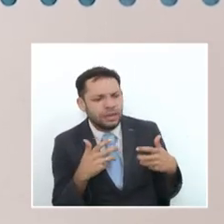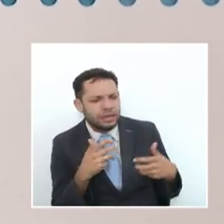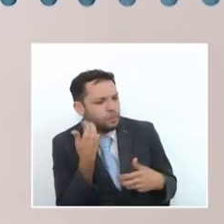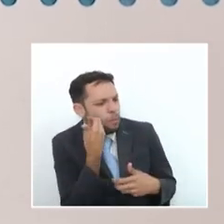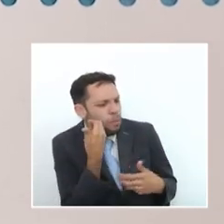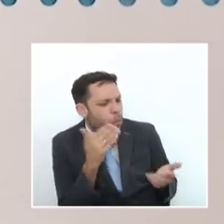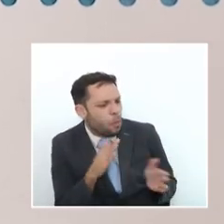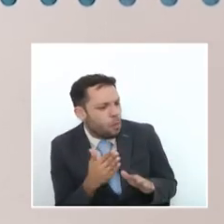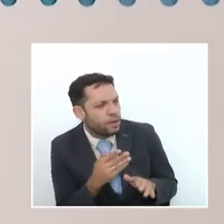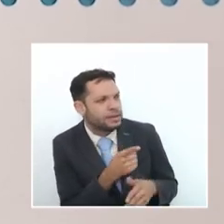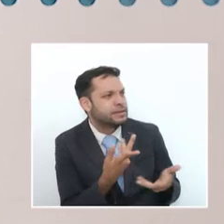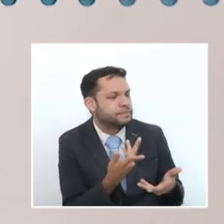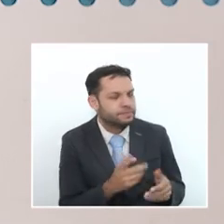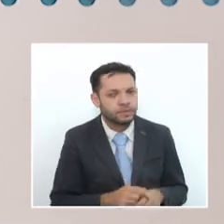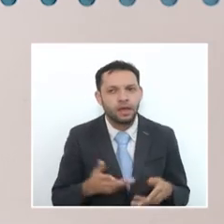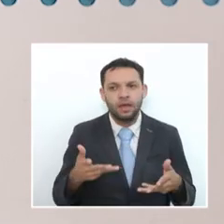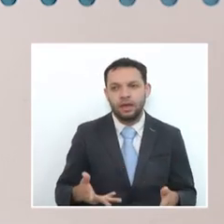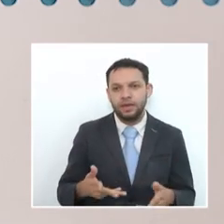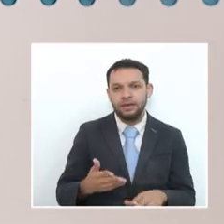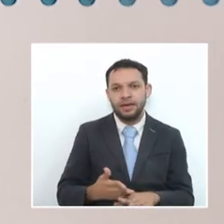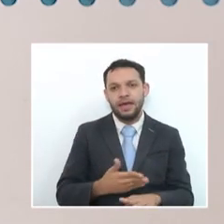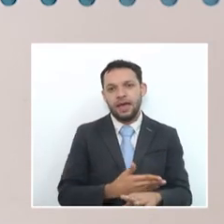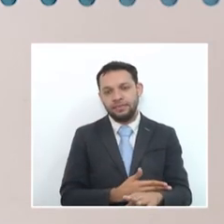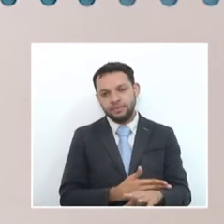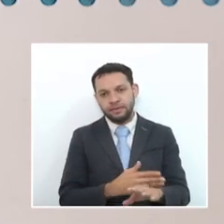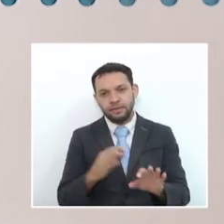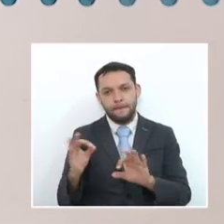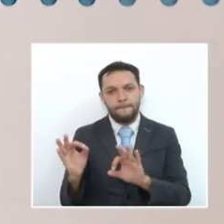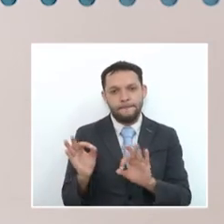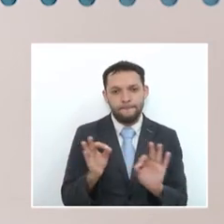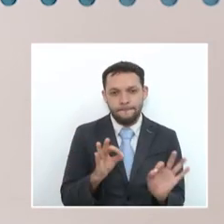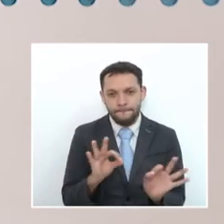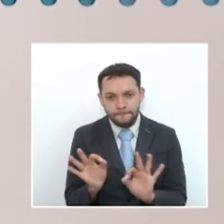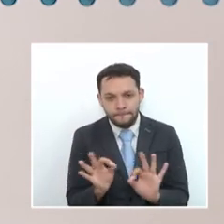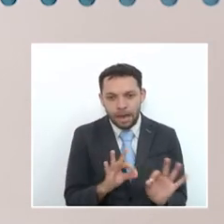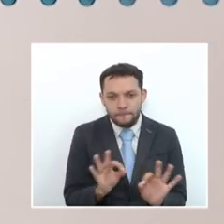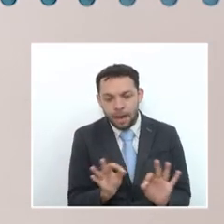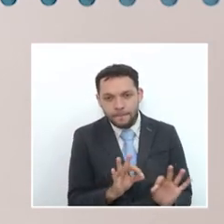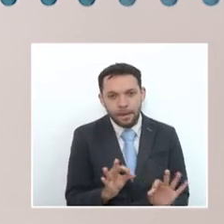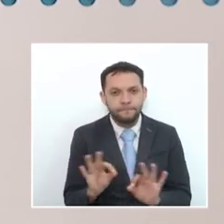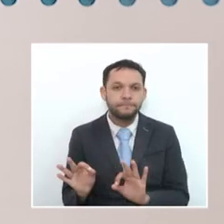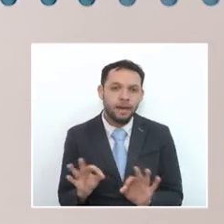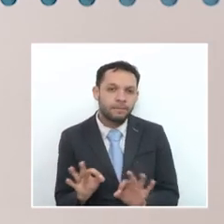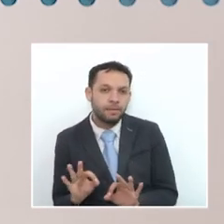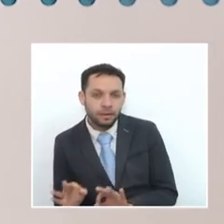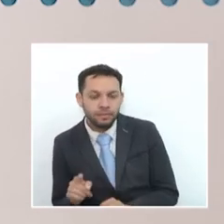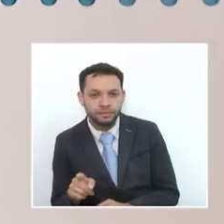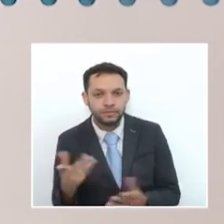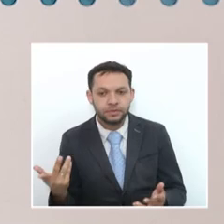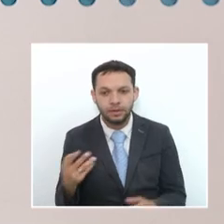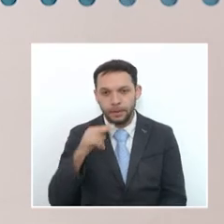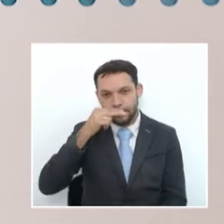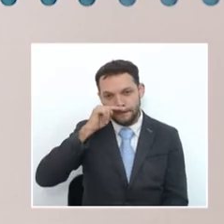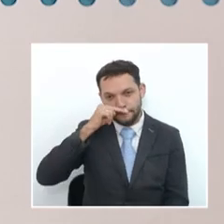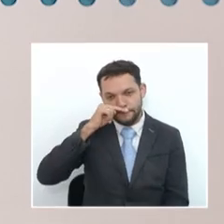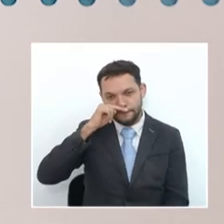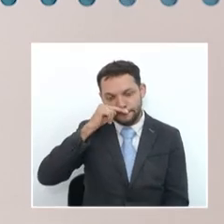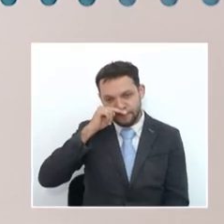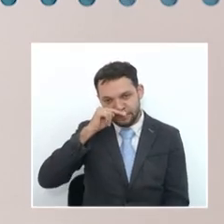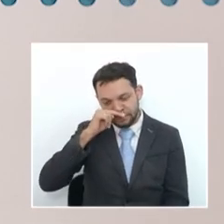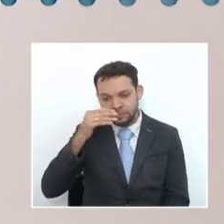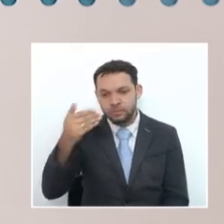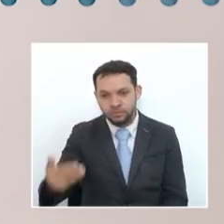Eso que usted está haciendo es prevención. A un niño, por favor, de esa edad, tengan